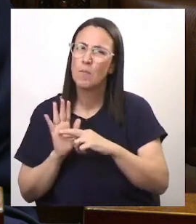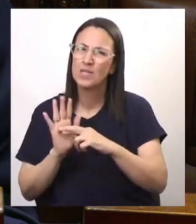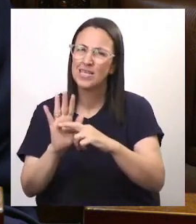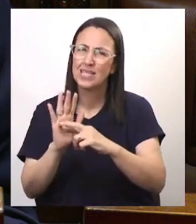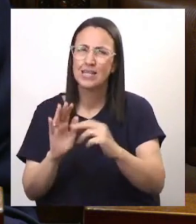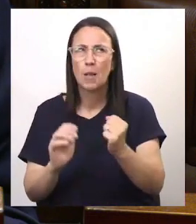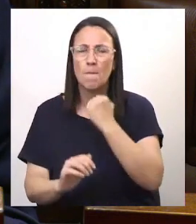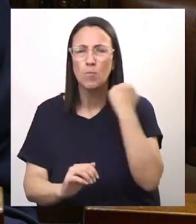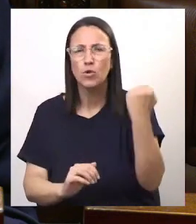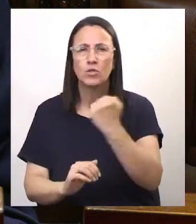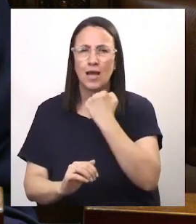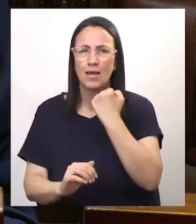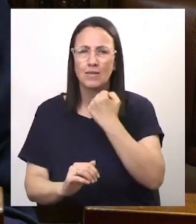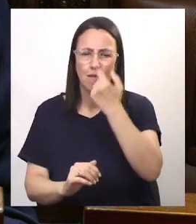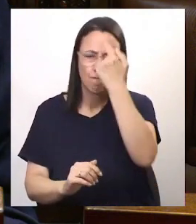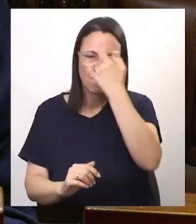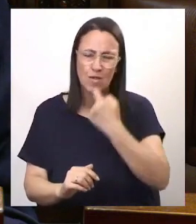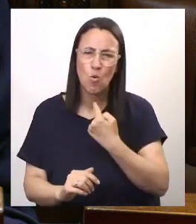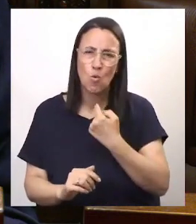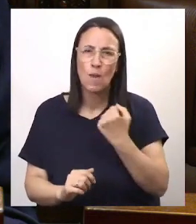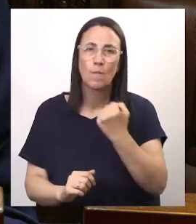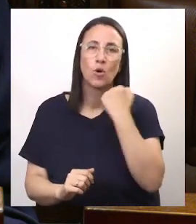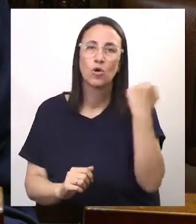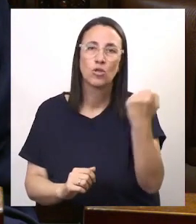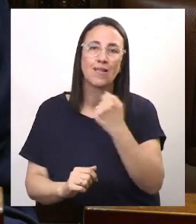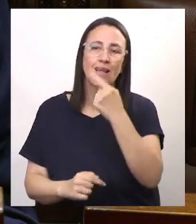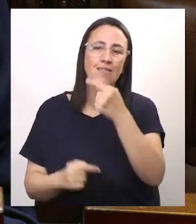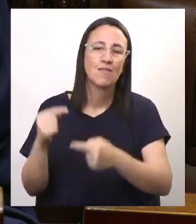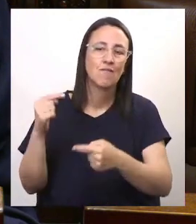todos los partidos,